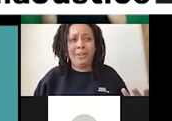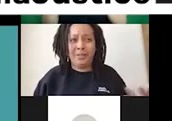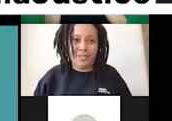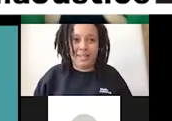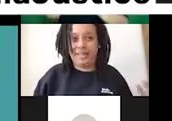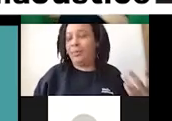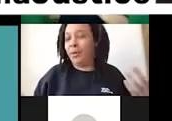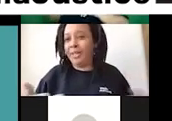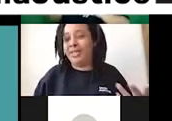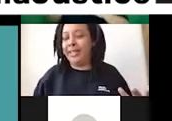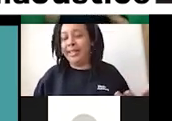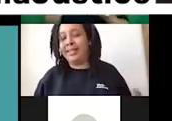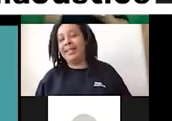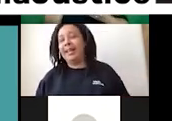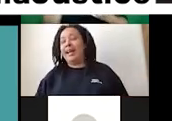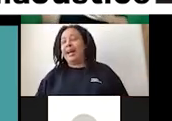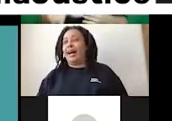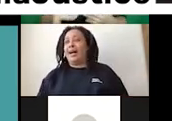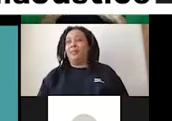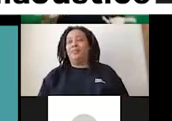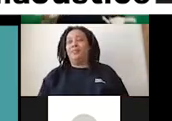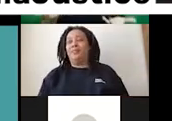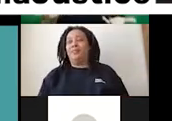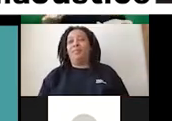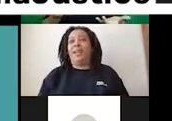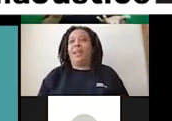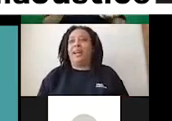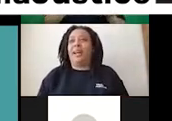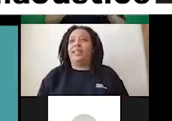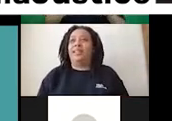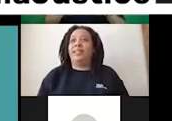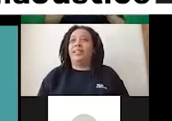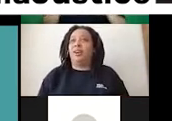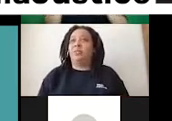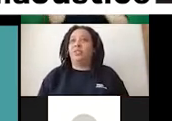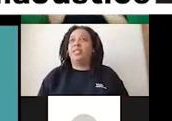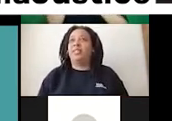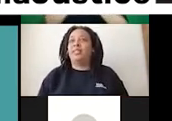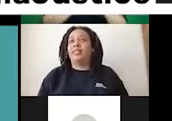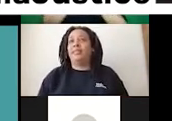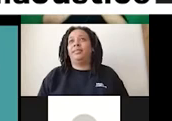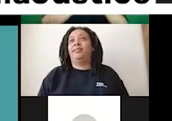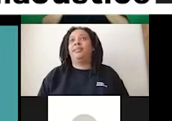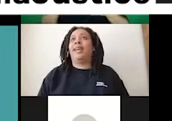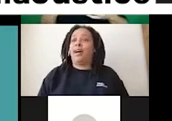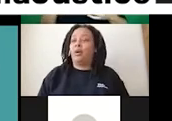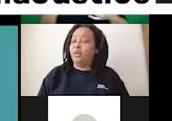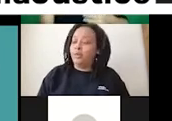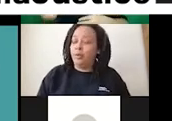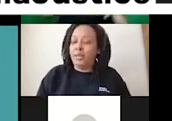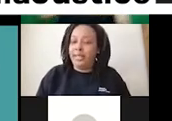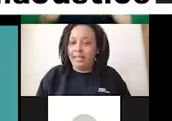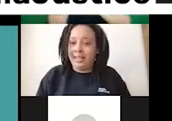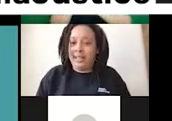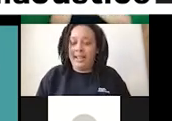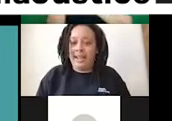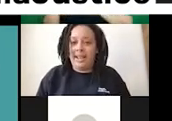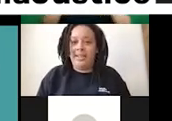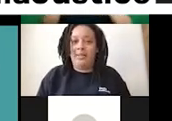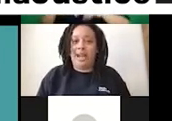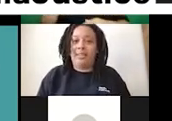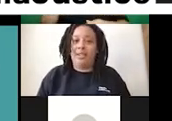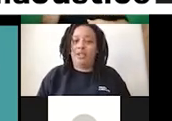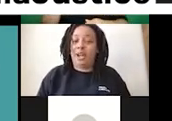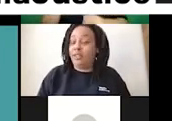punto de partida para muchos de este trabajo y estamos donde lo he visto esto antes verdad sí y en